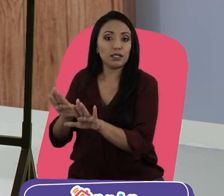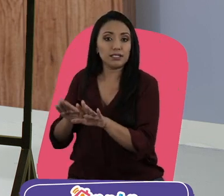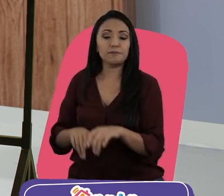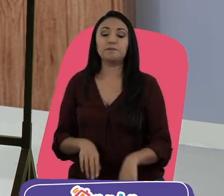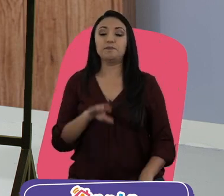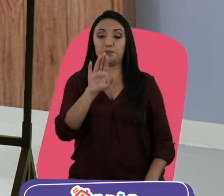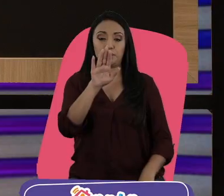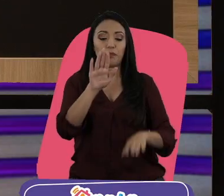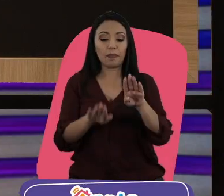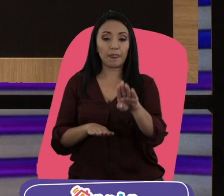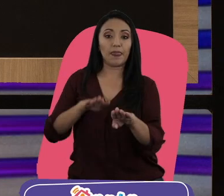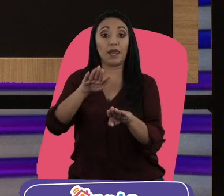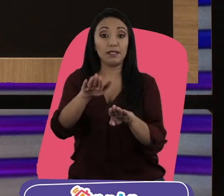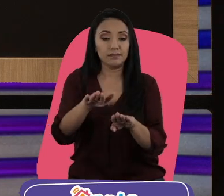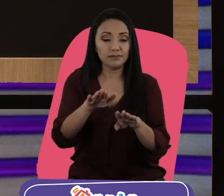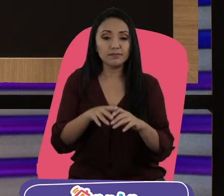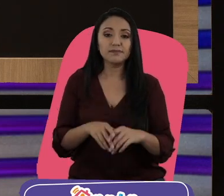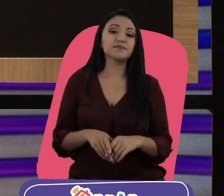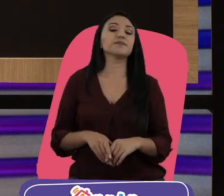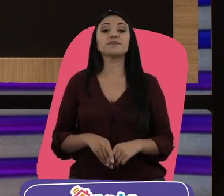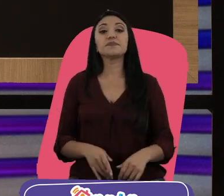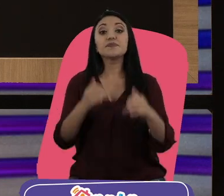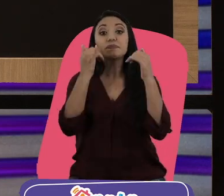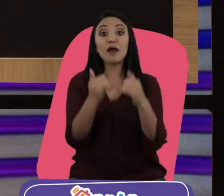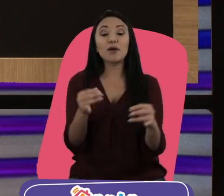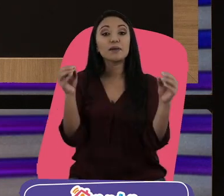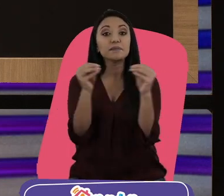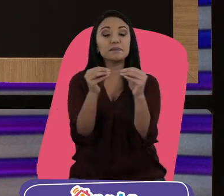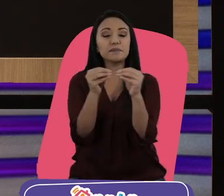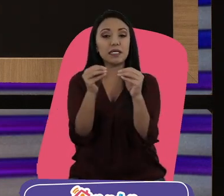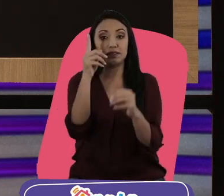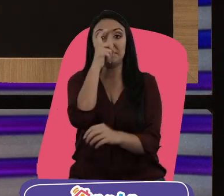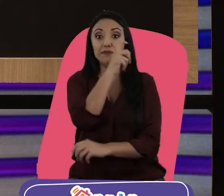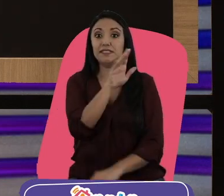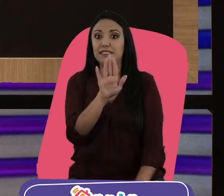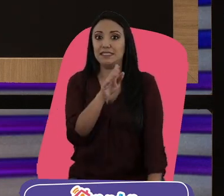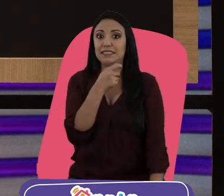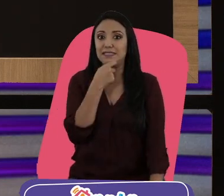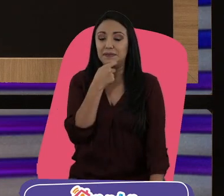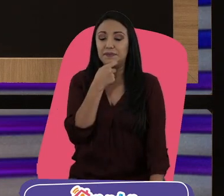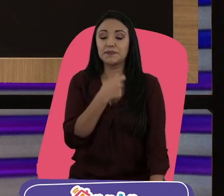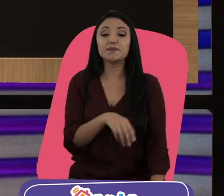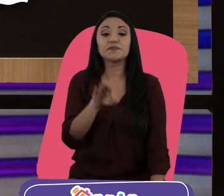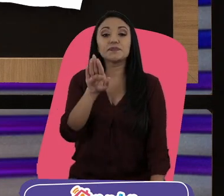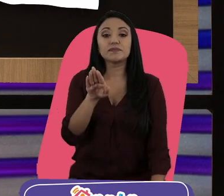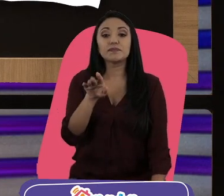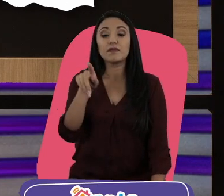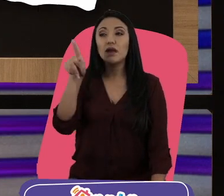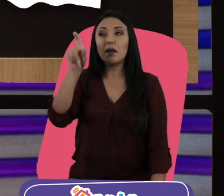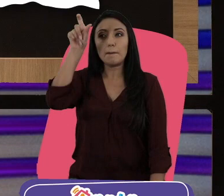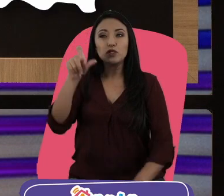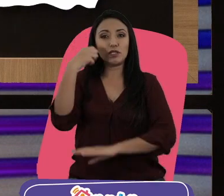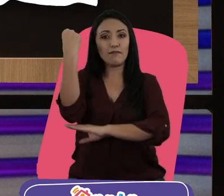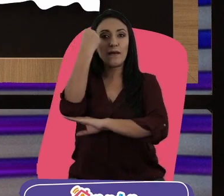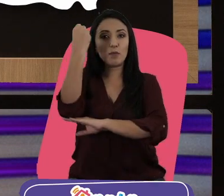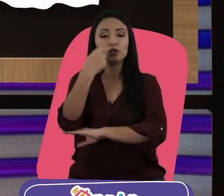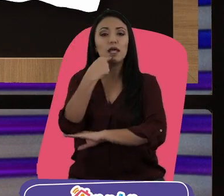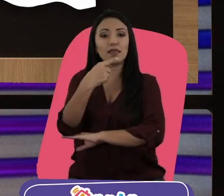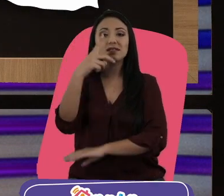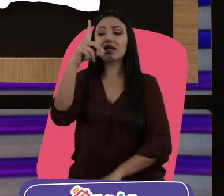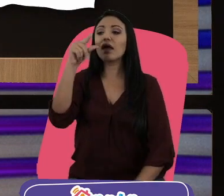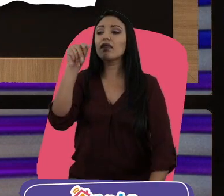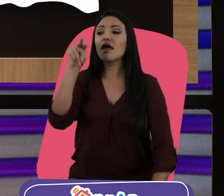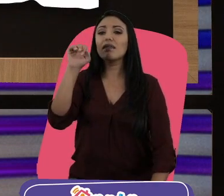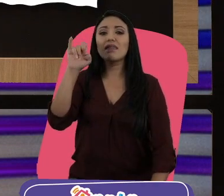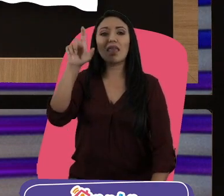más. Les voy a proponer un desafío mucho más complicado. Daniel Castellanos nos hace una